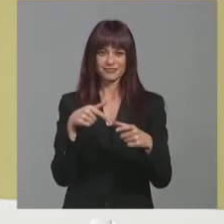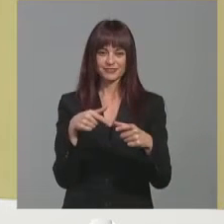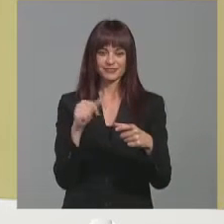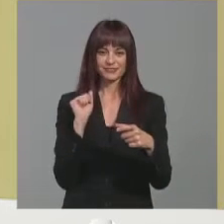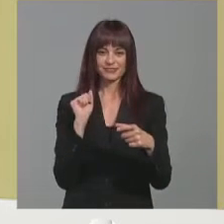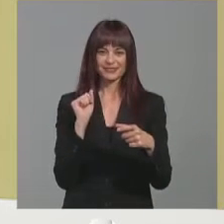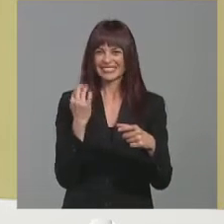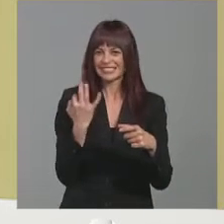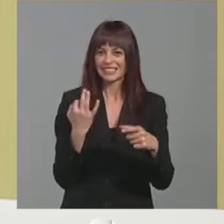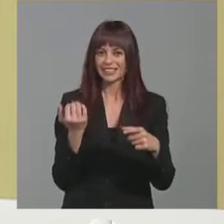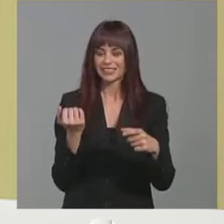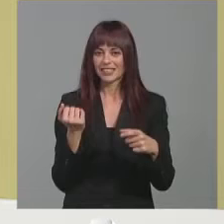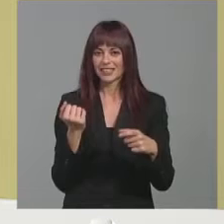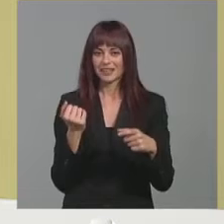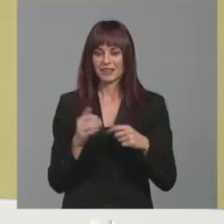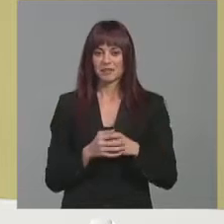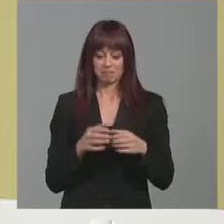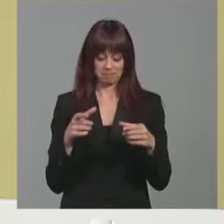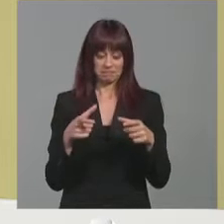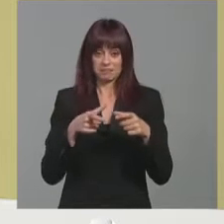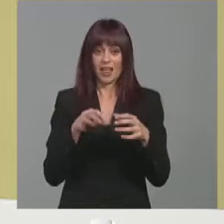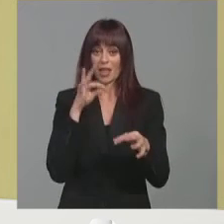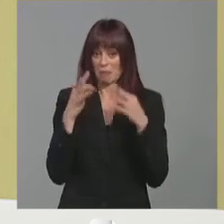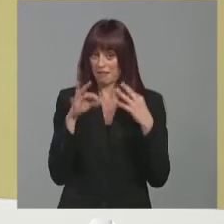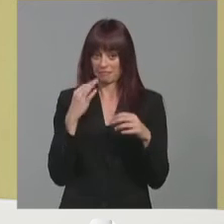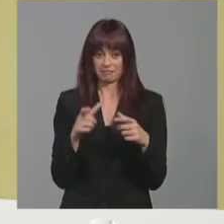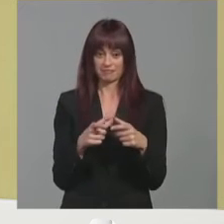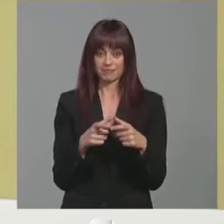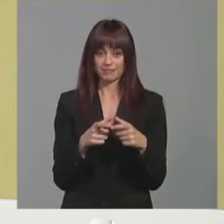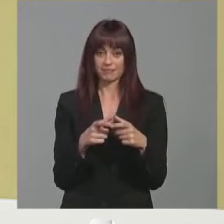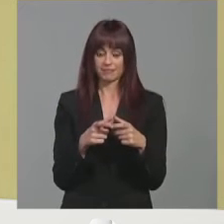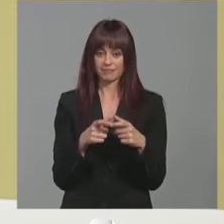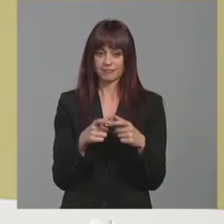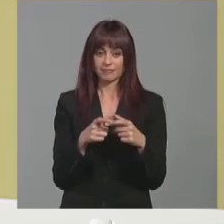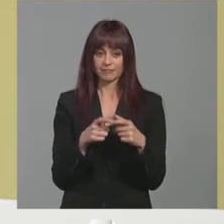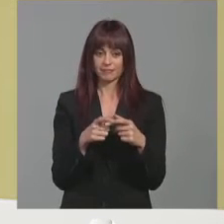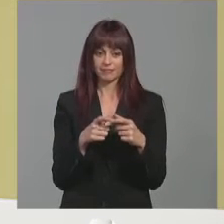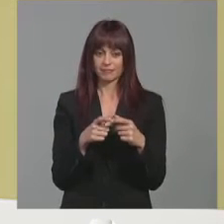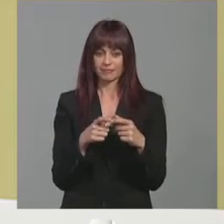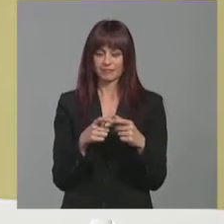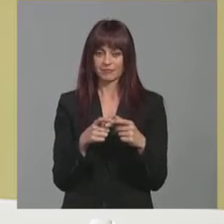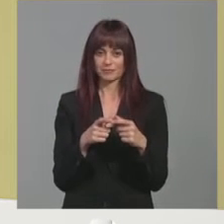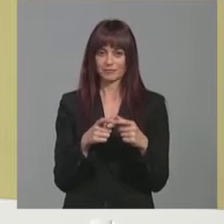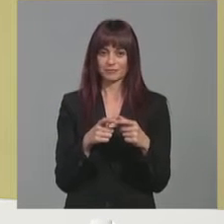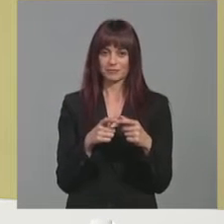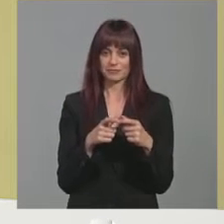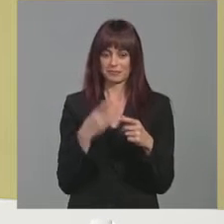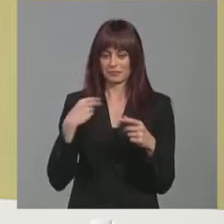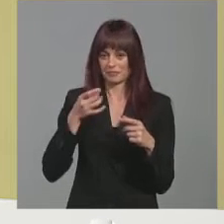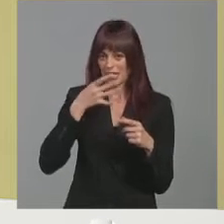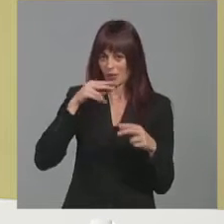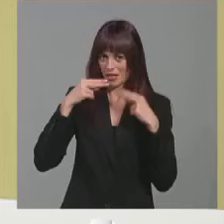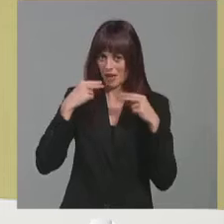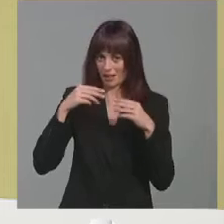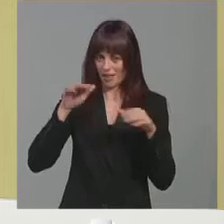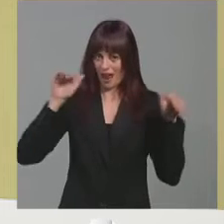no En qué consiste Bueno pues es un una tapa eh que ofrec la mayor parte de los eh locales de hostelería de la ciudad de